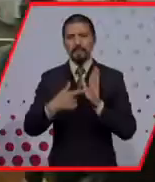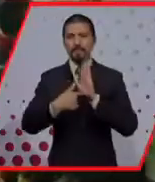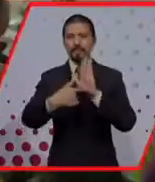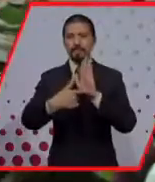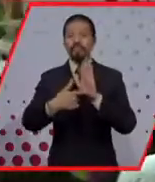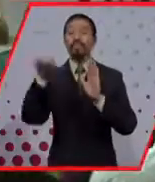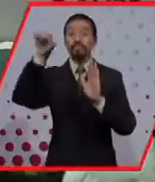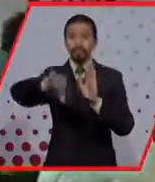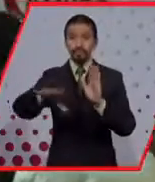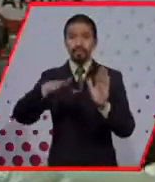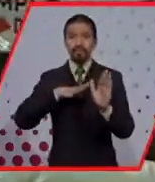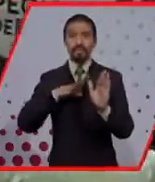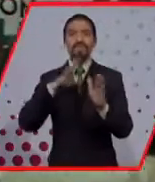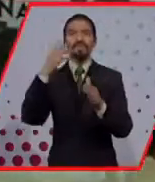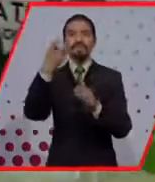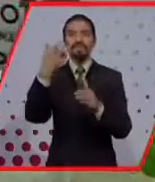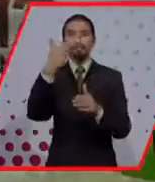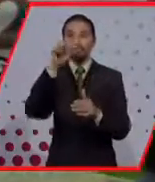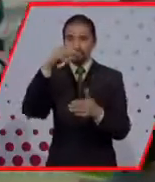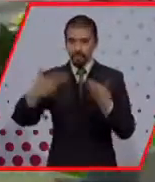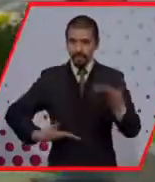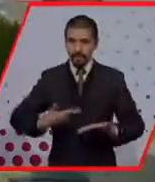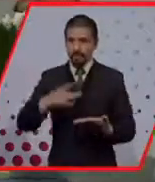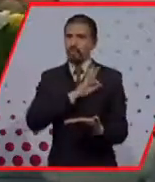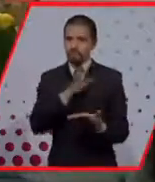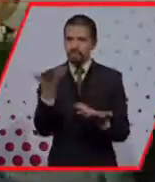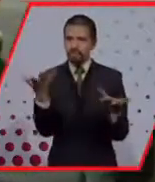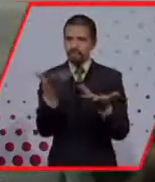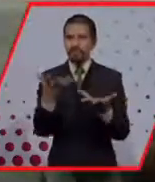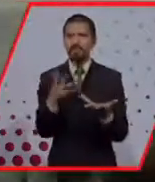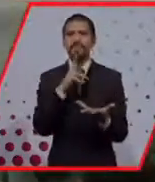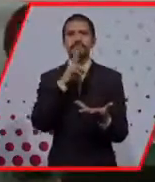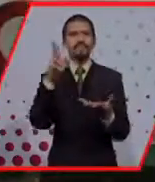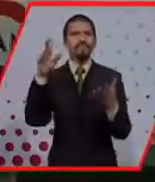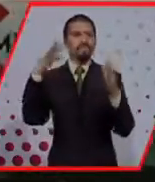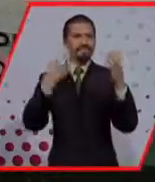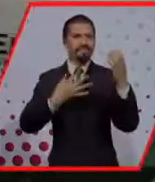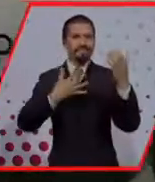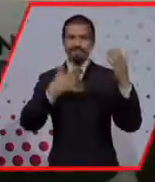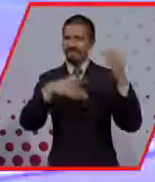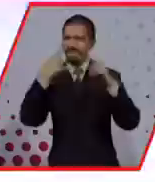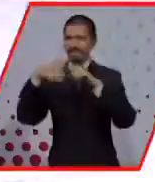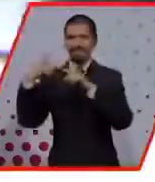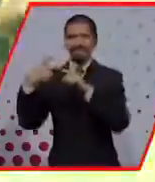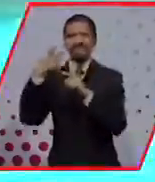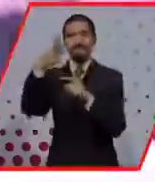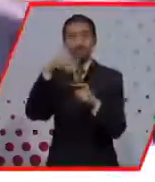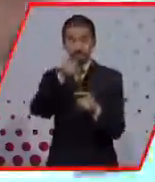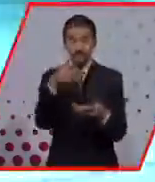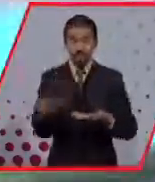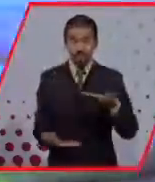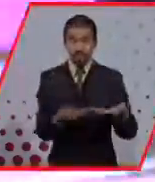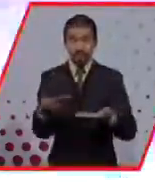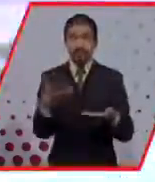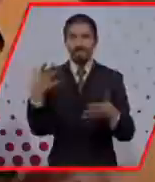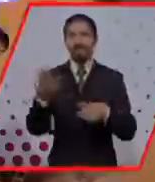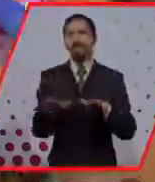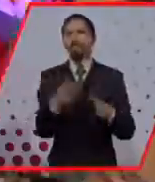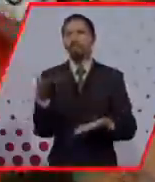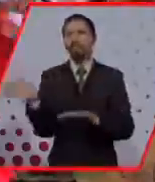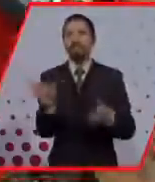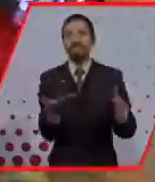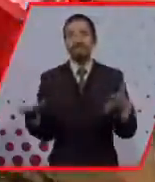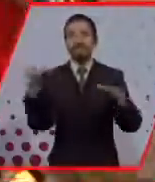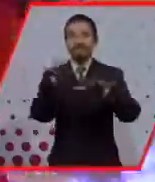el huapango se presta para la improvisación tanto en la voz como los instrumentos si es bailado la música se crecerá